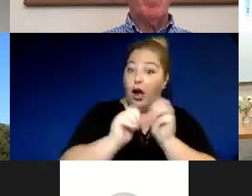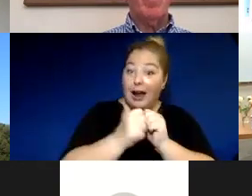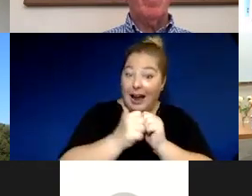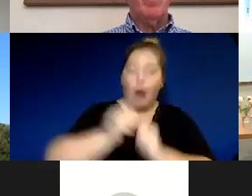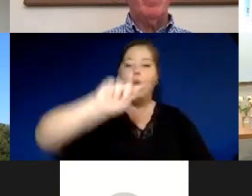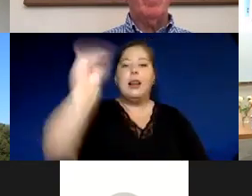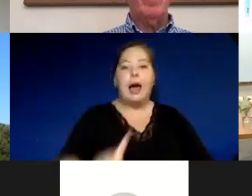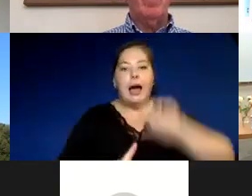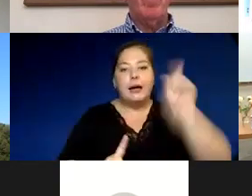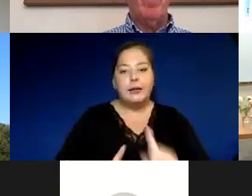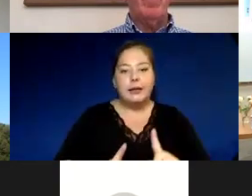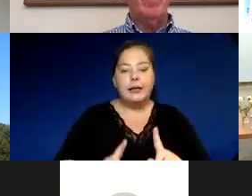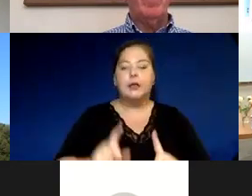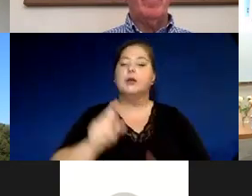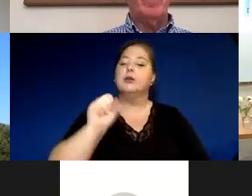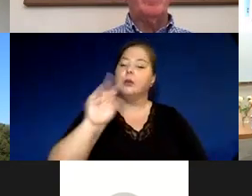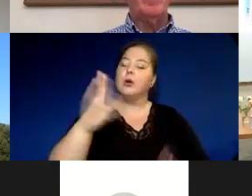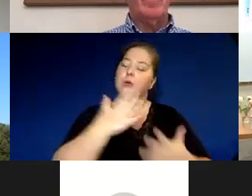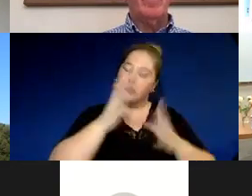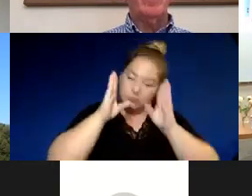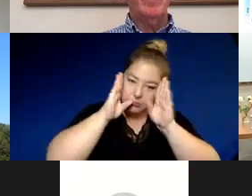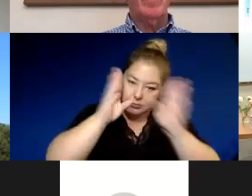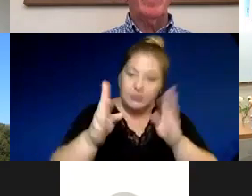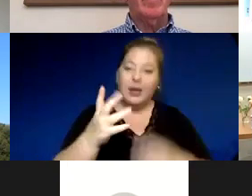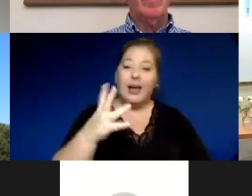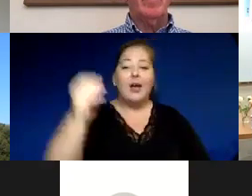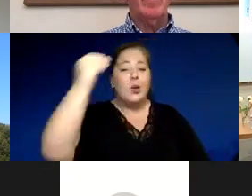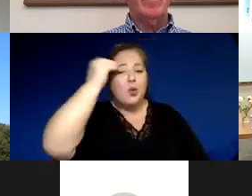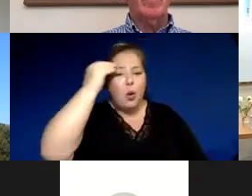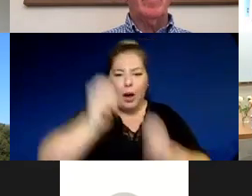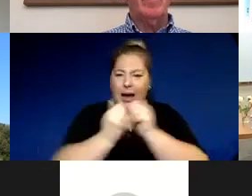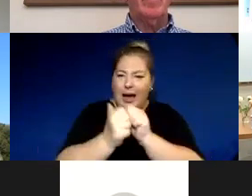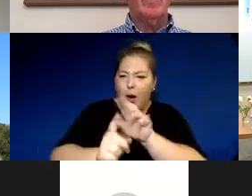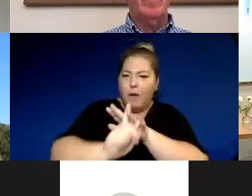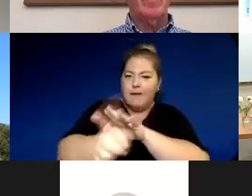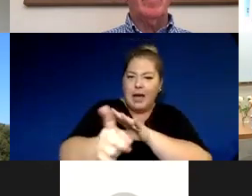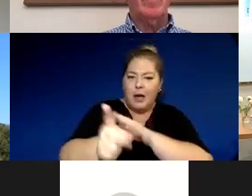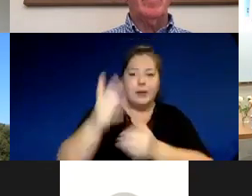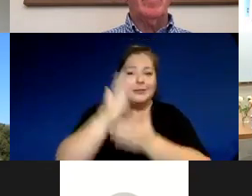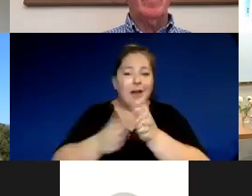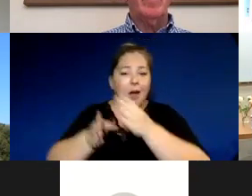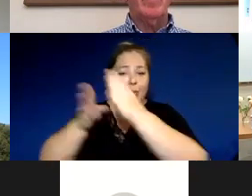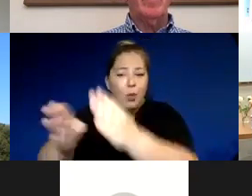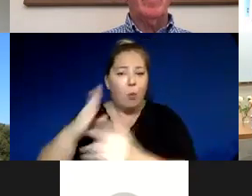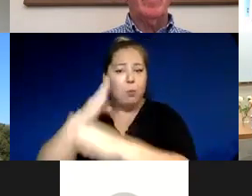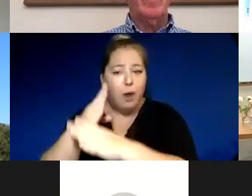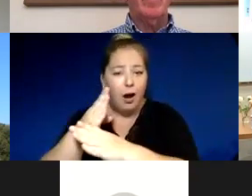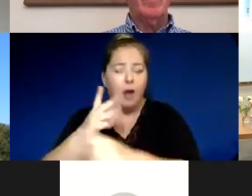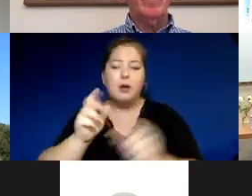del fuego. Así que, de nuevo, todos en el condado de Sonoma se verían afectados esto de aquí.